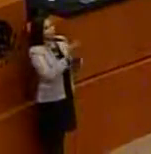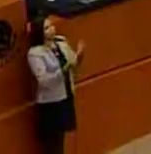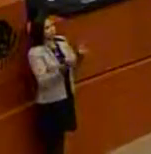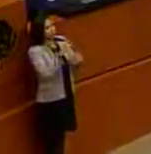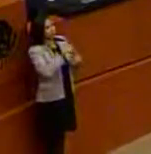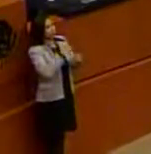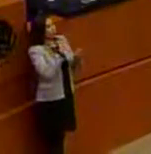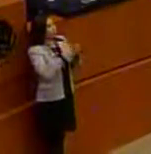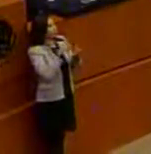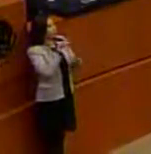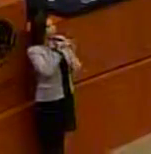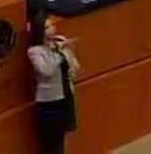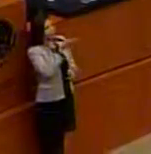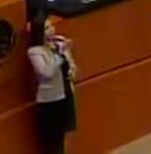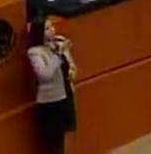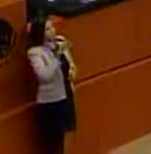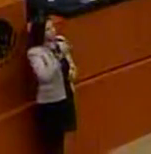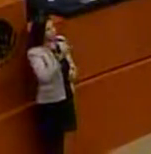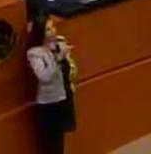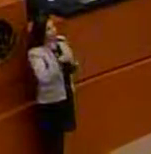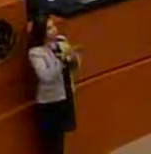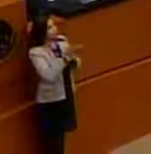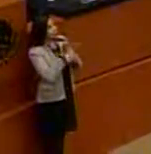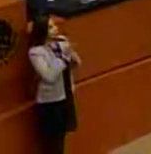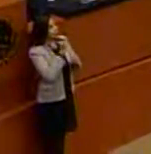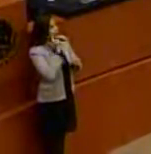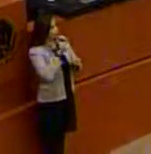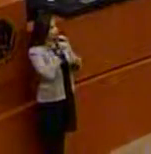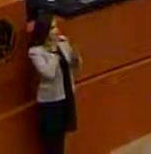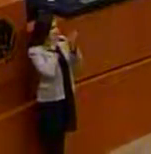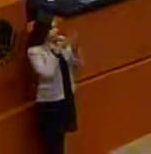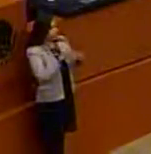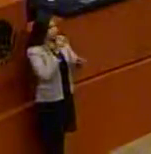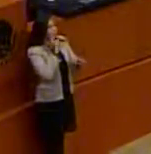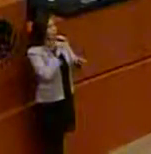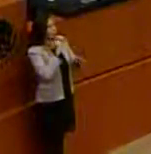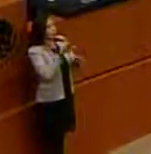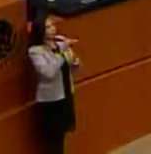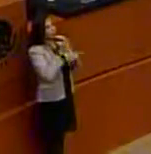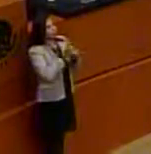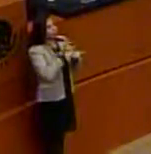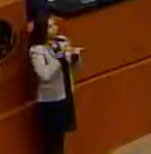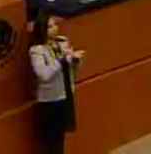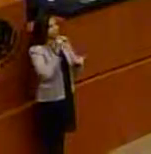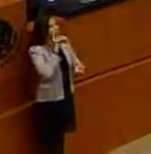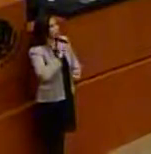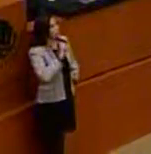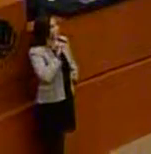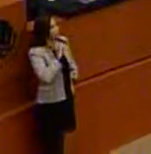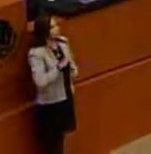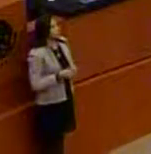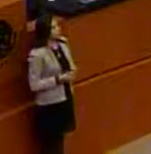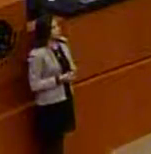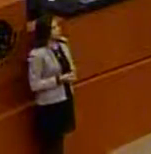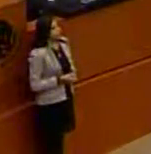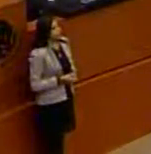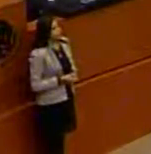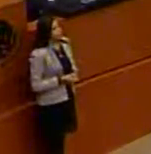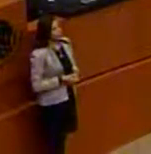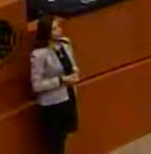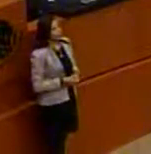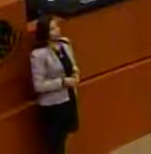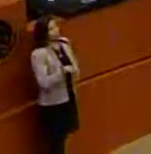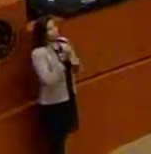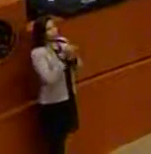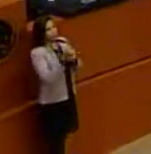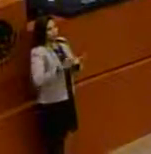programa patrocinado por UNICEF, sobre todo orientado a las mujeres, a programas de autoayuda de mujeres, pero